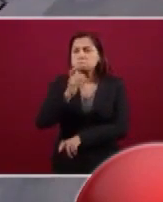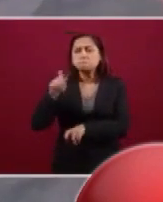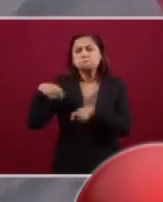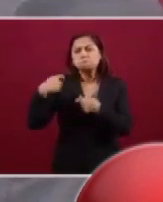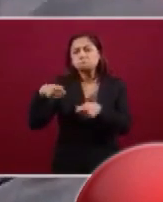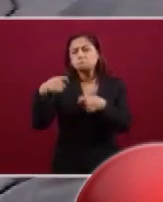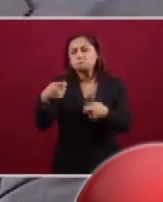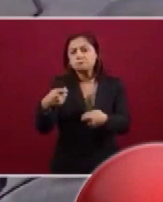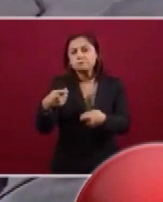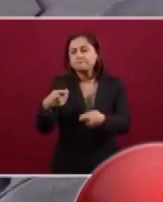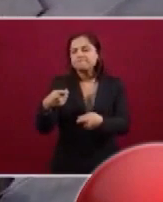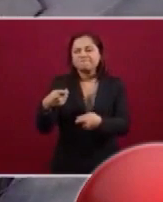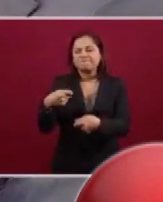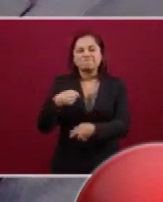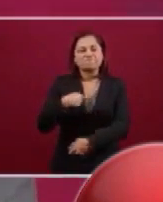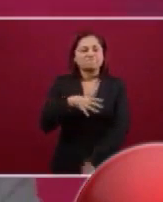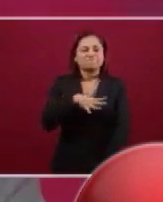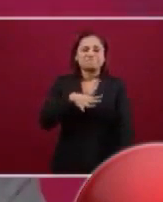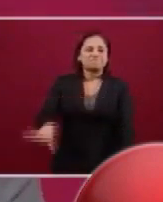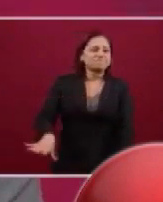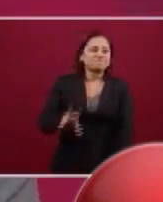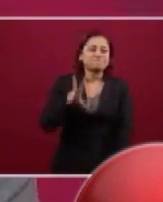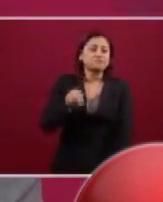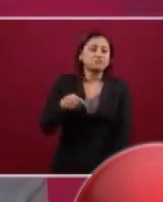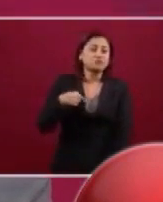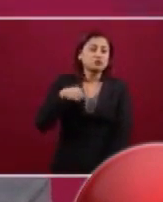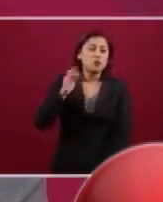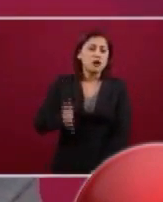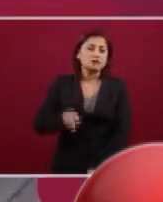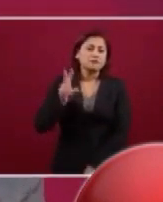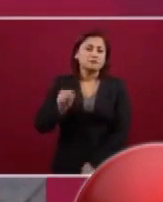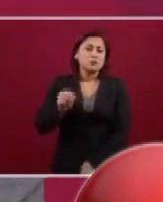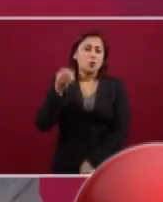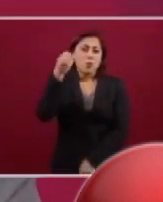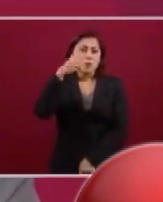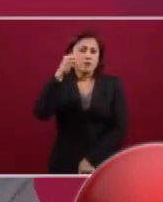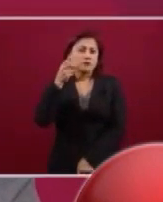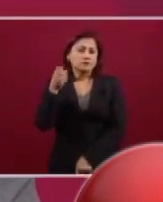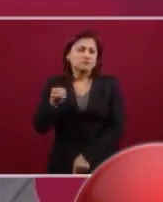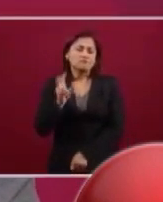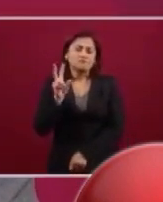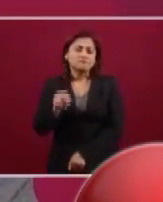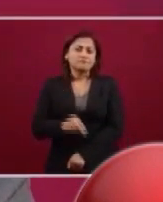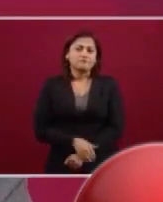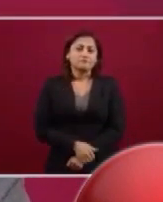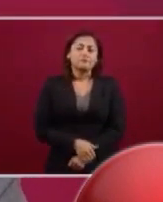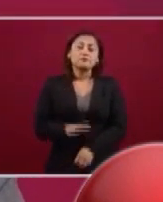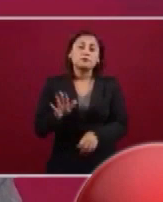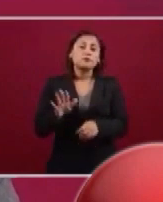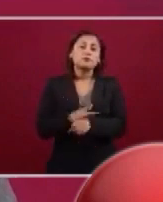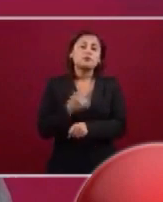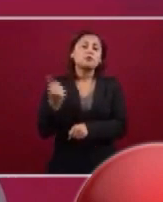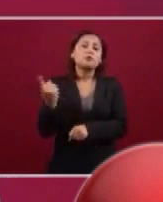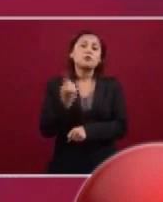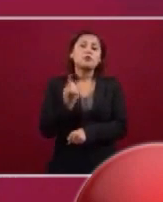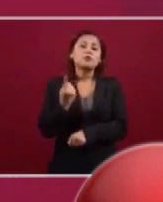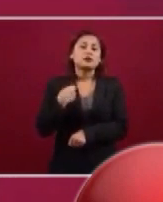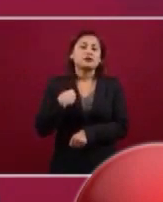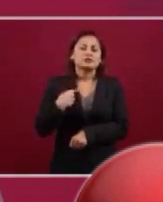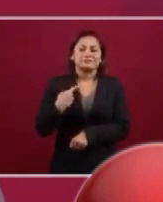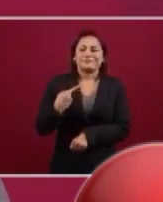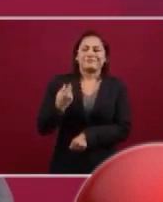Así, lo rechazo por completo. Podría decir que es un